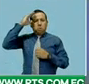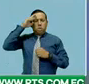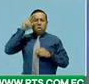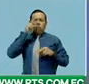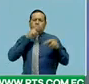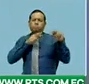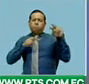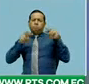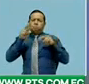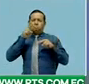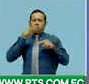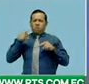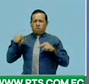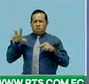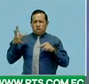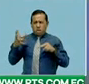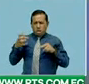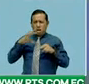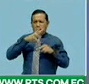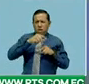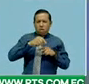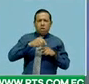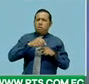para localizar a los victimarios.